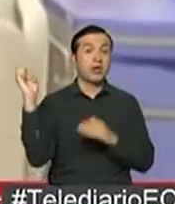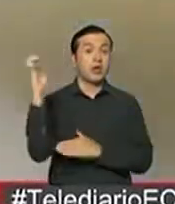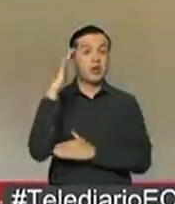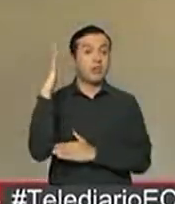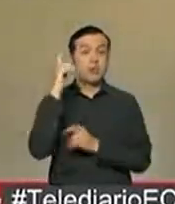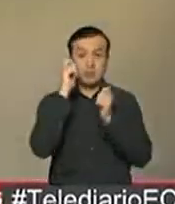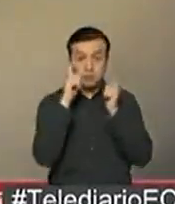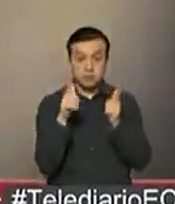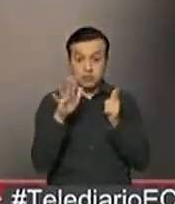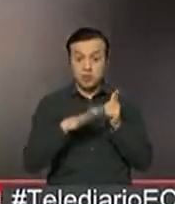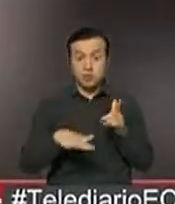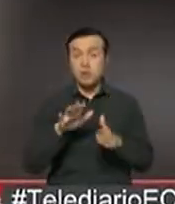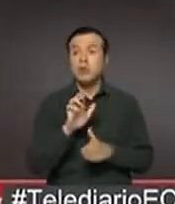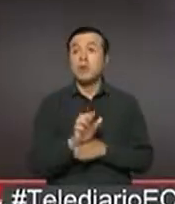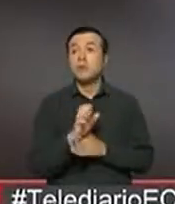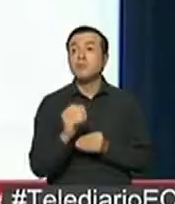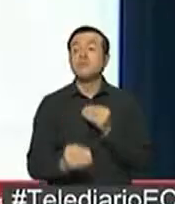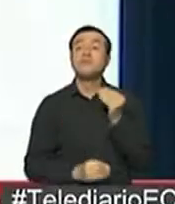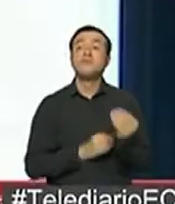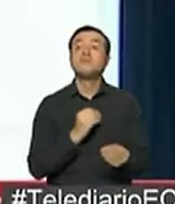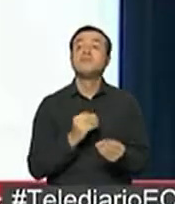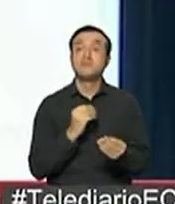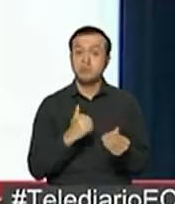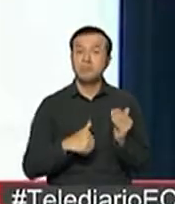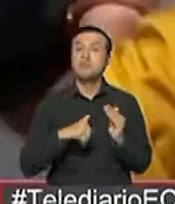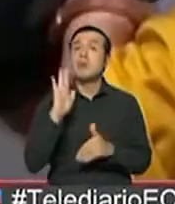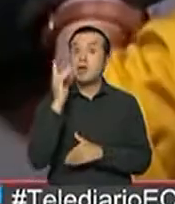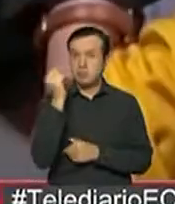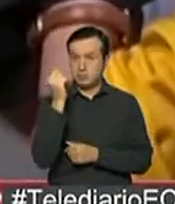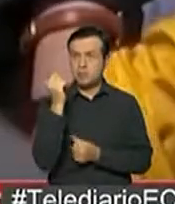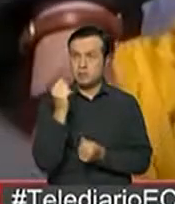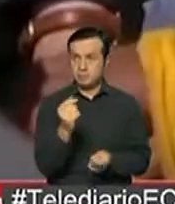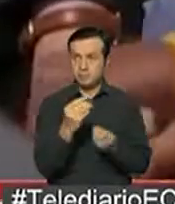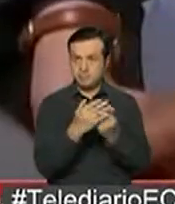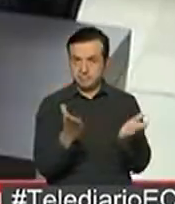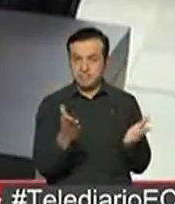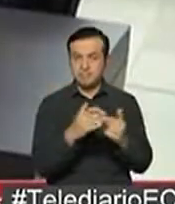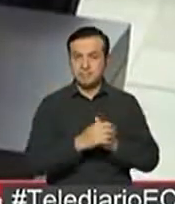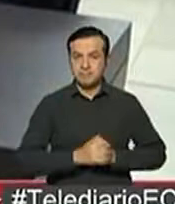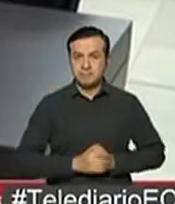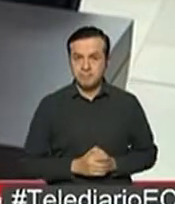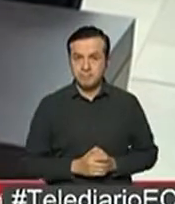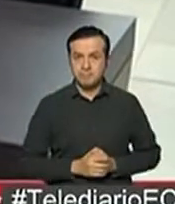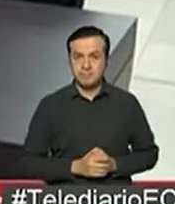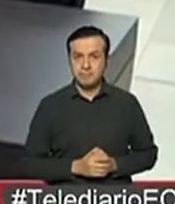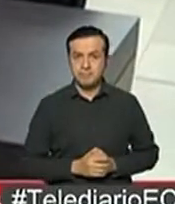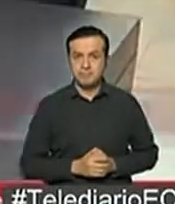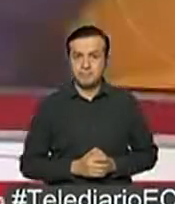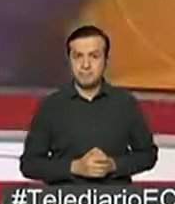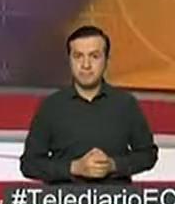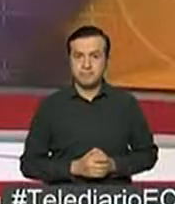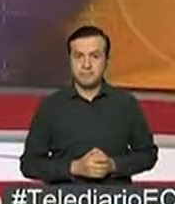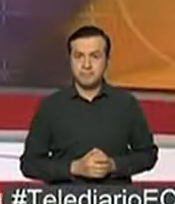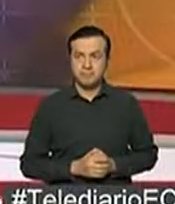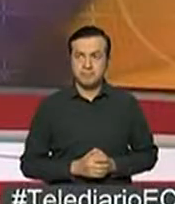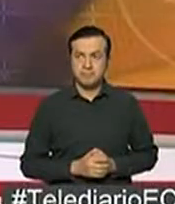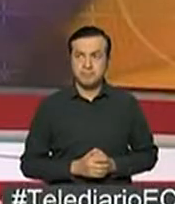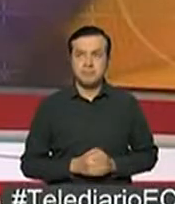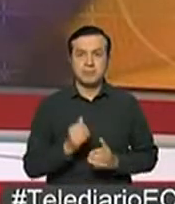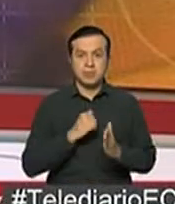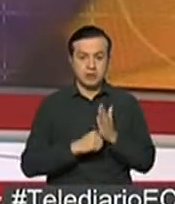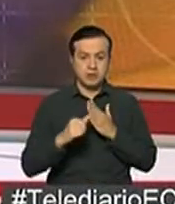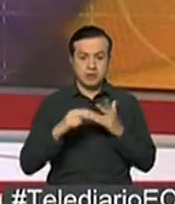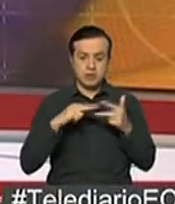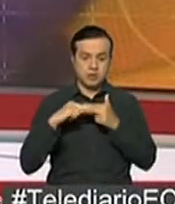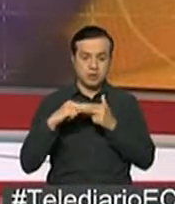por coronavirus en ecuador se podrían destinar más recursos luis alfredo su unidad medios públicos y el ministerio de